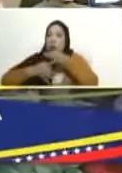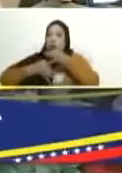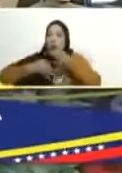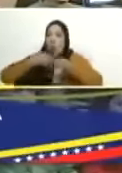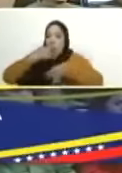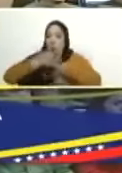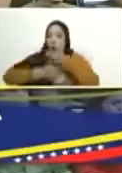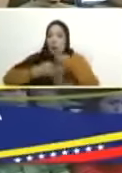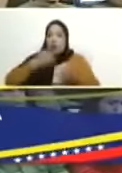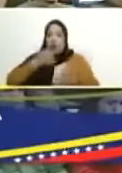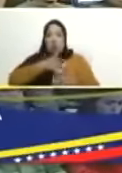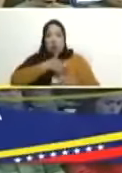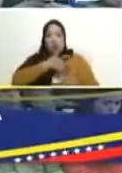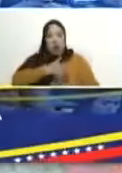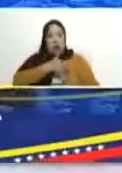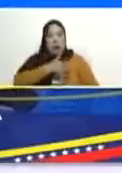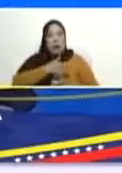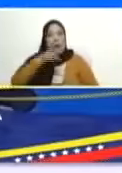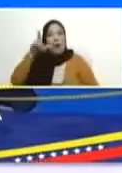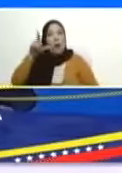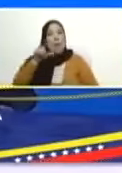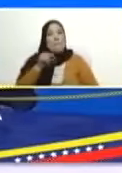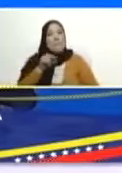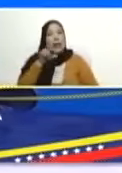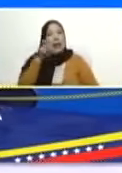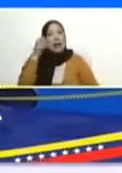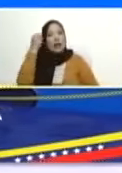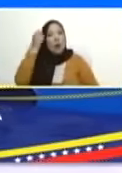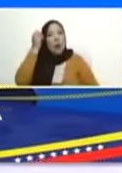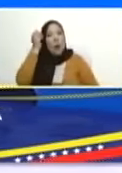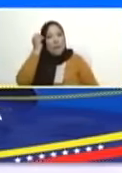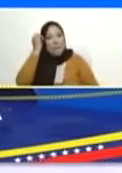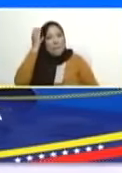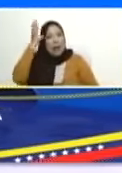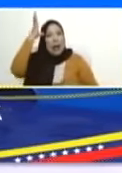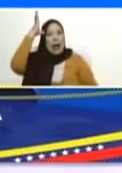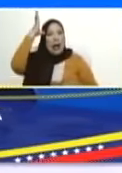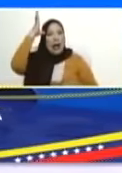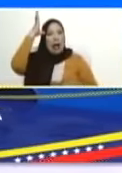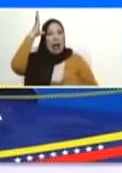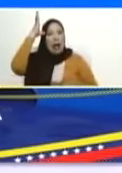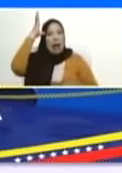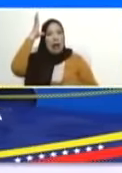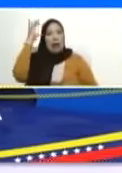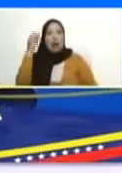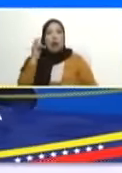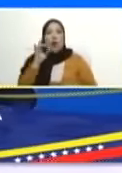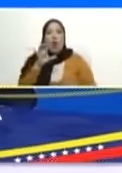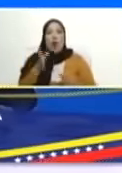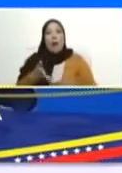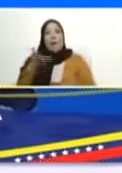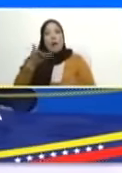yo me siento pequeño ante tanto aprendizaje que han tenido de este